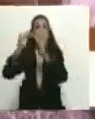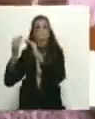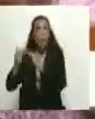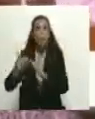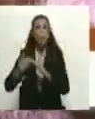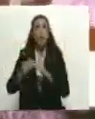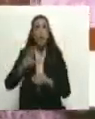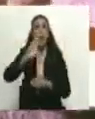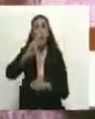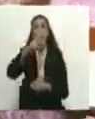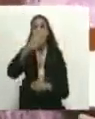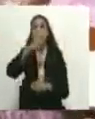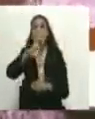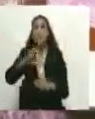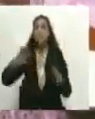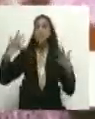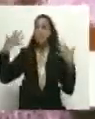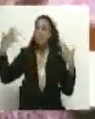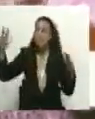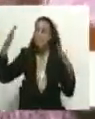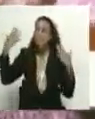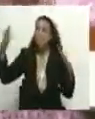de UVC que se lo merecen.